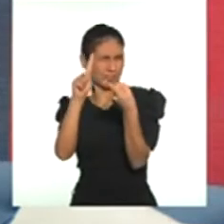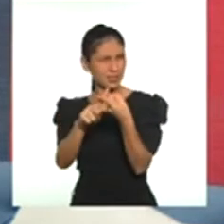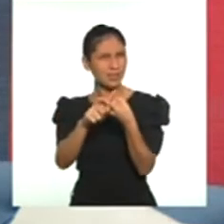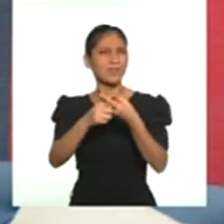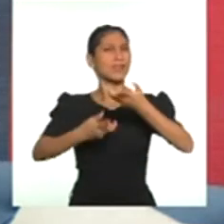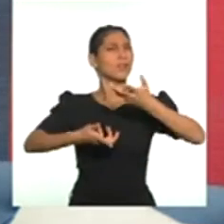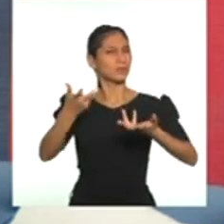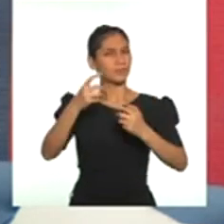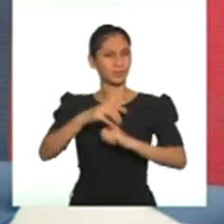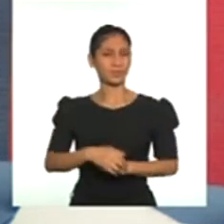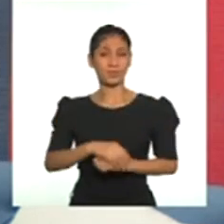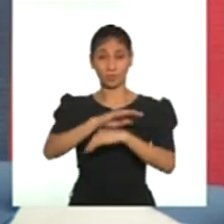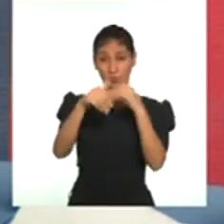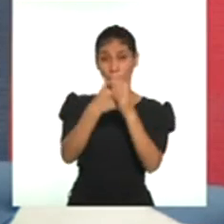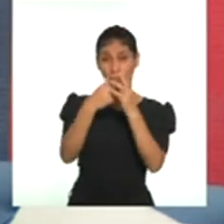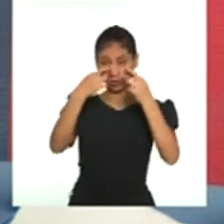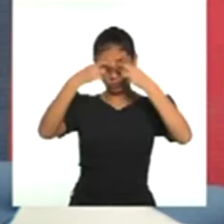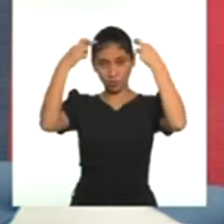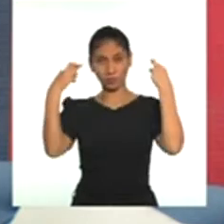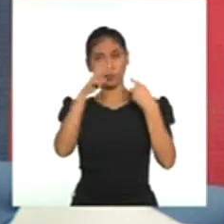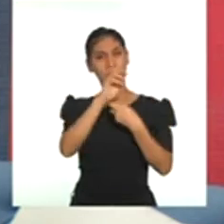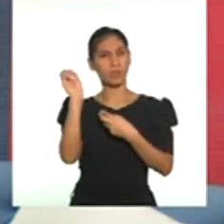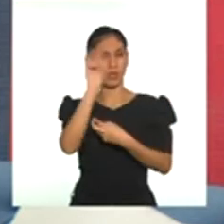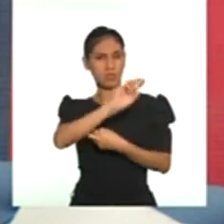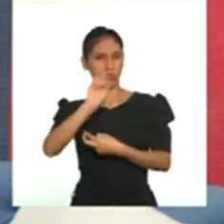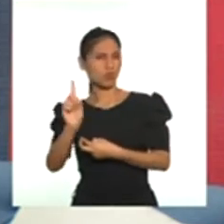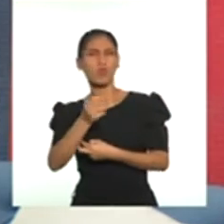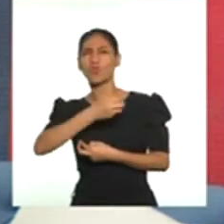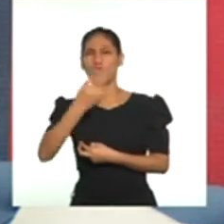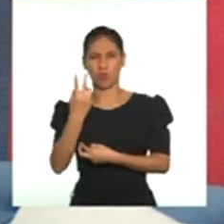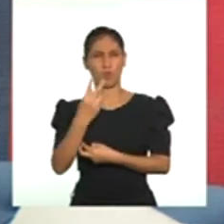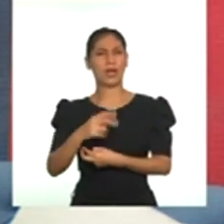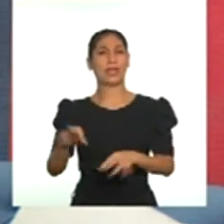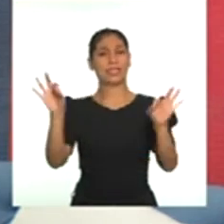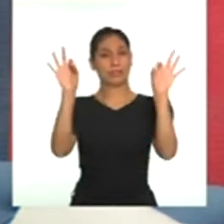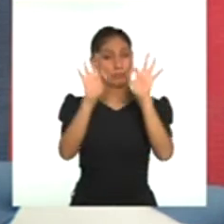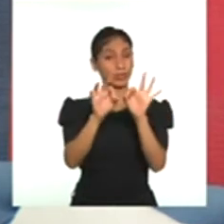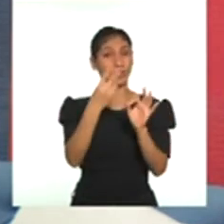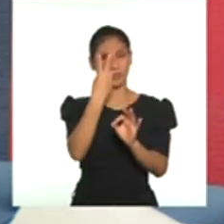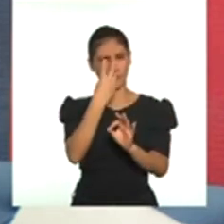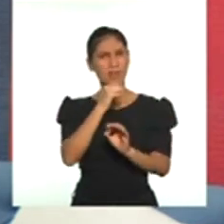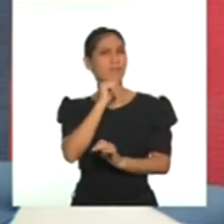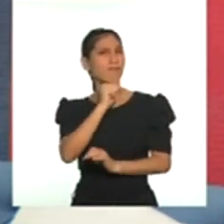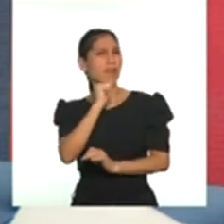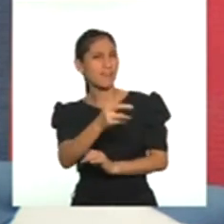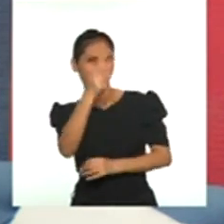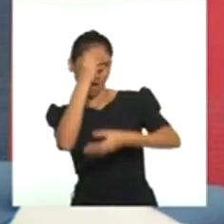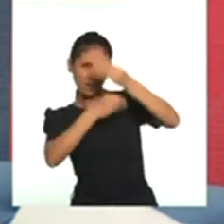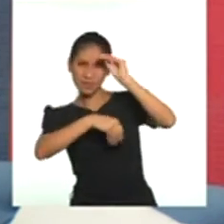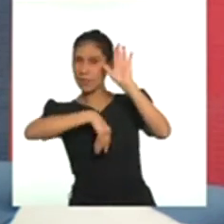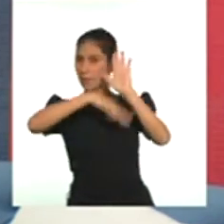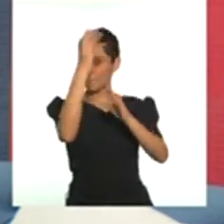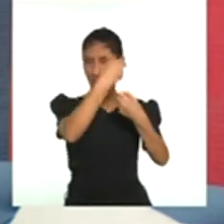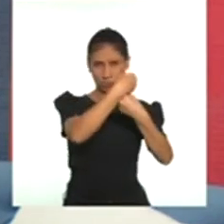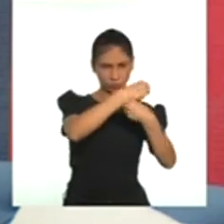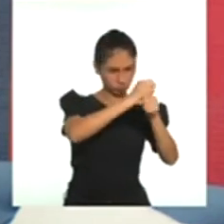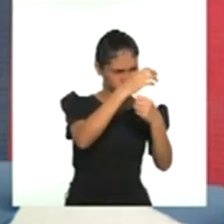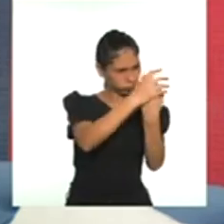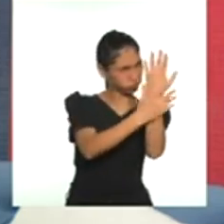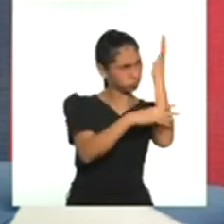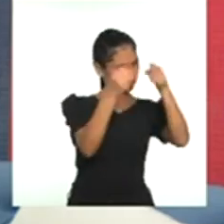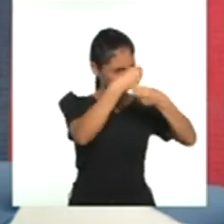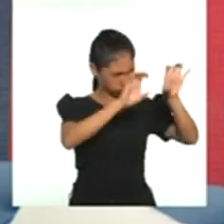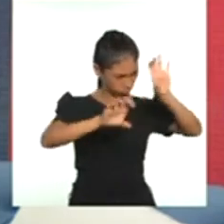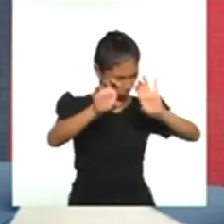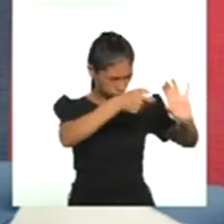que tenemos como ciudadanas y ciudadanos de la Promo 2021 es reconocer el valor de nuestras plantas curativas e investigar más sobre